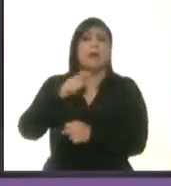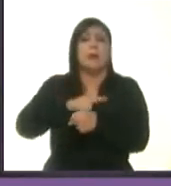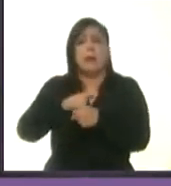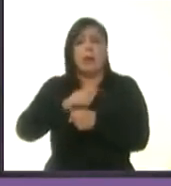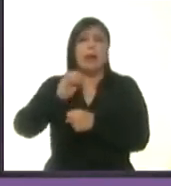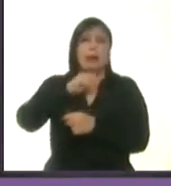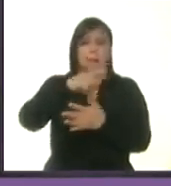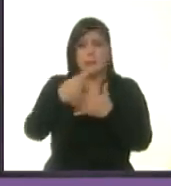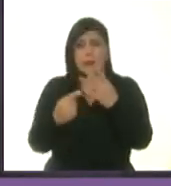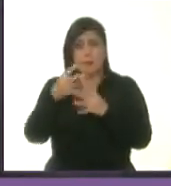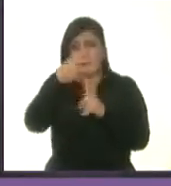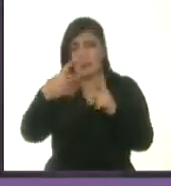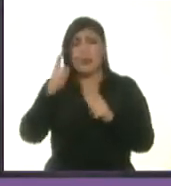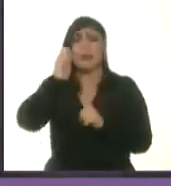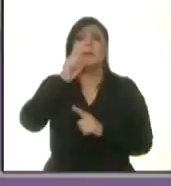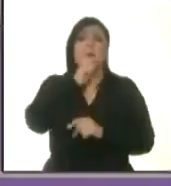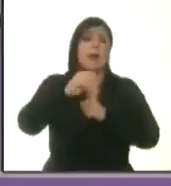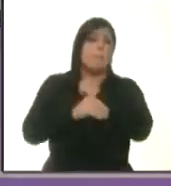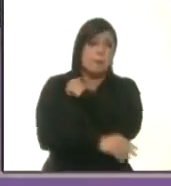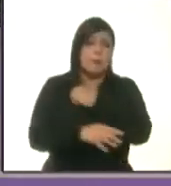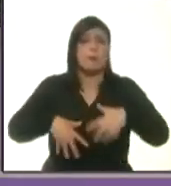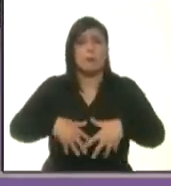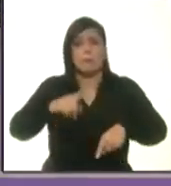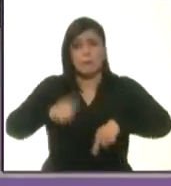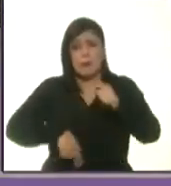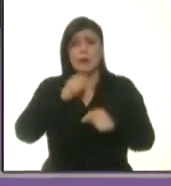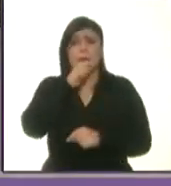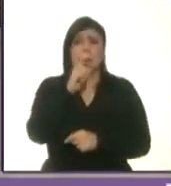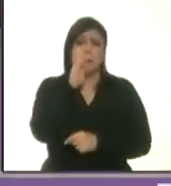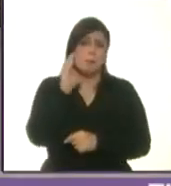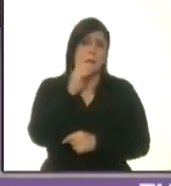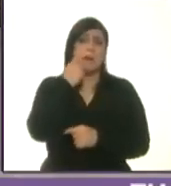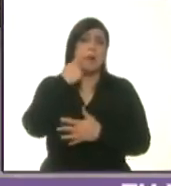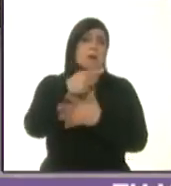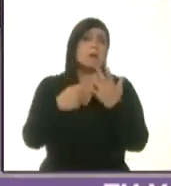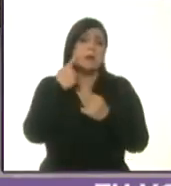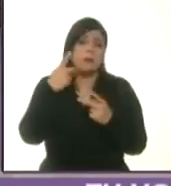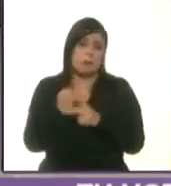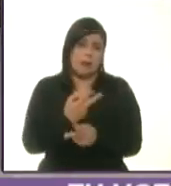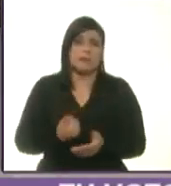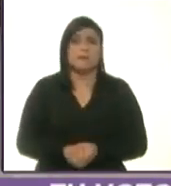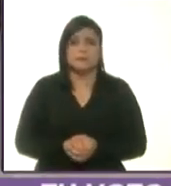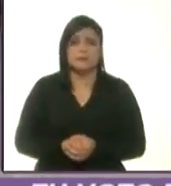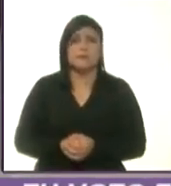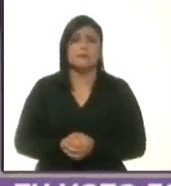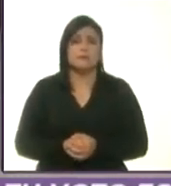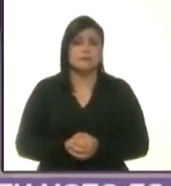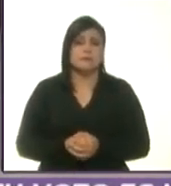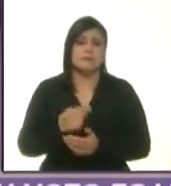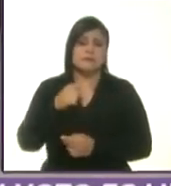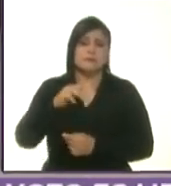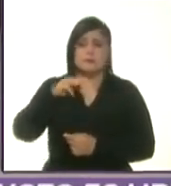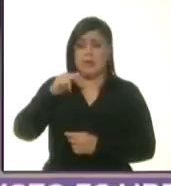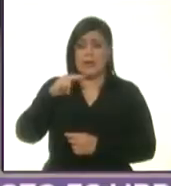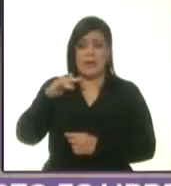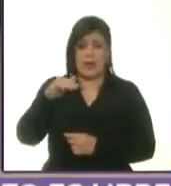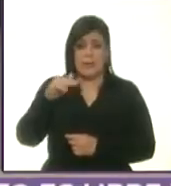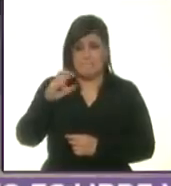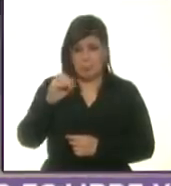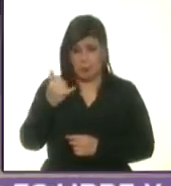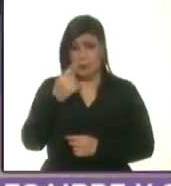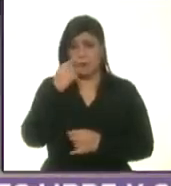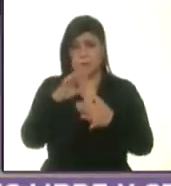marihuana gracias candidato pidió la palabra mariana voy para el cierre tiene 31 6